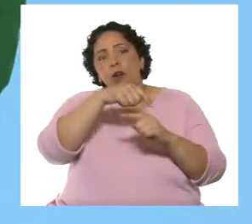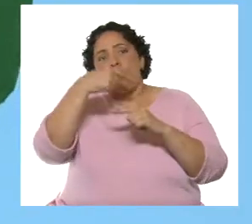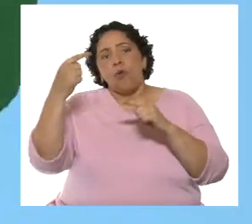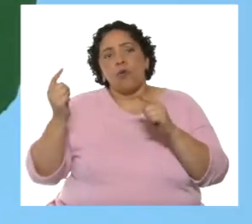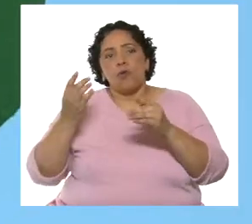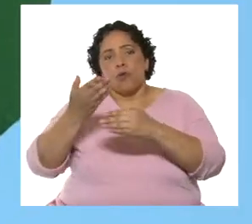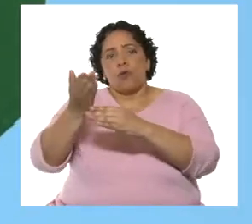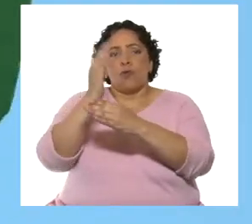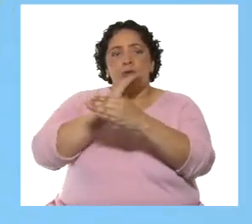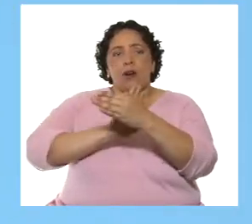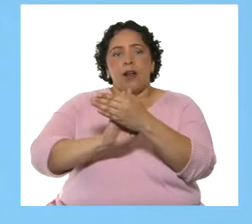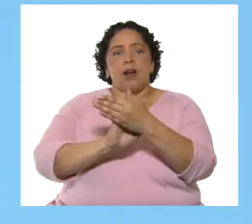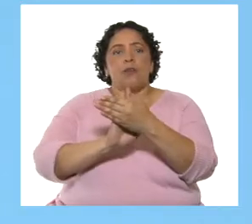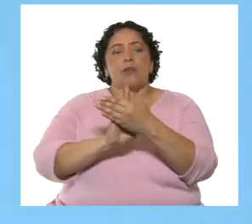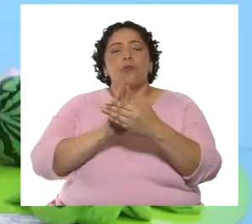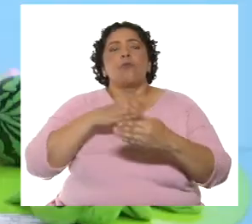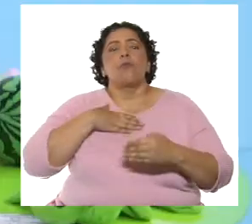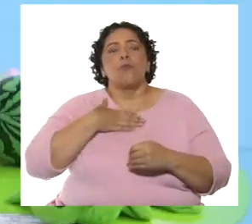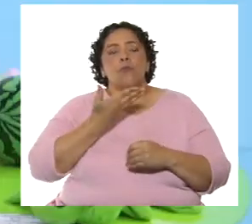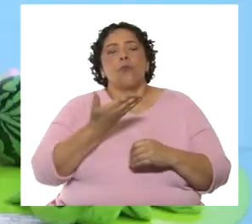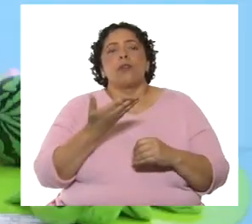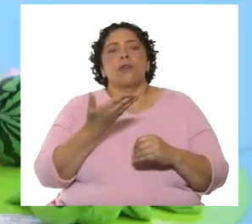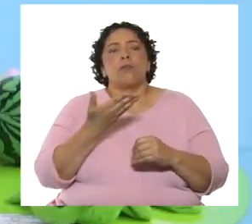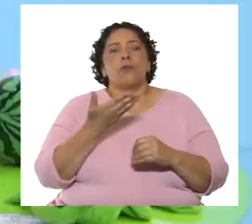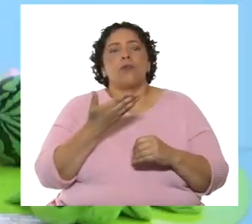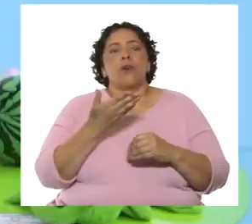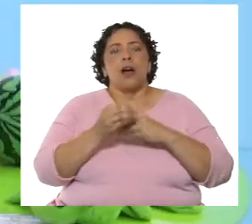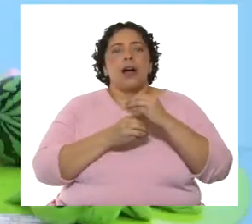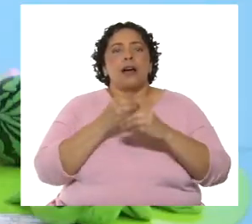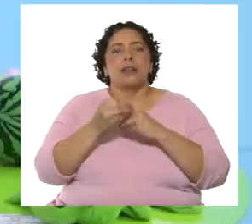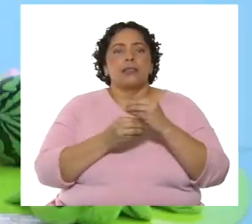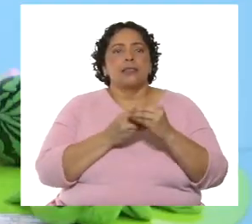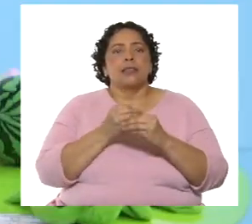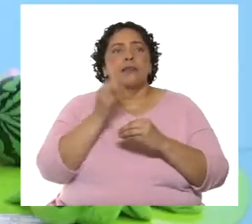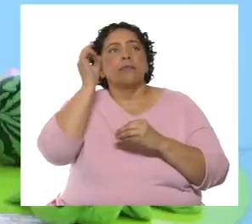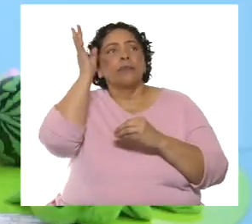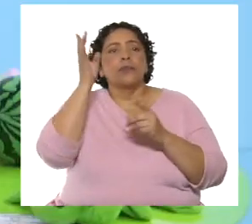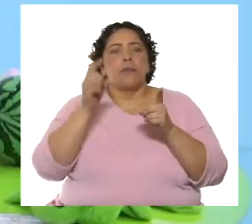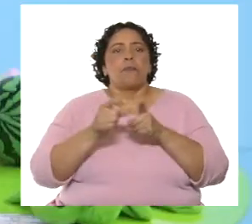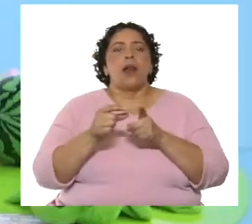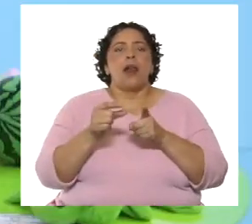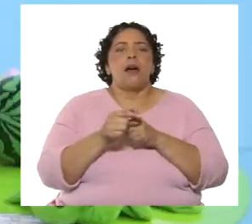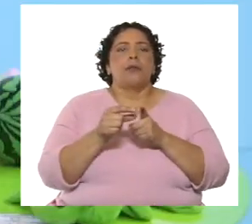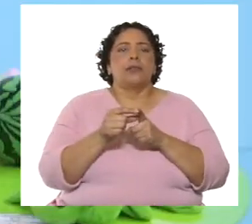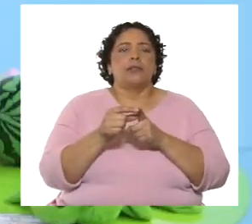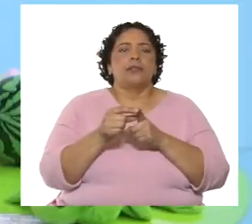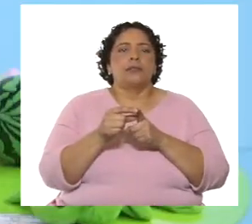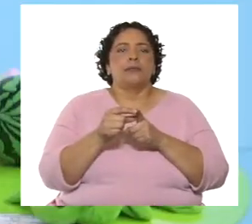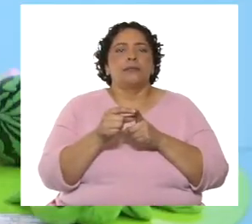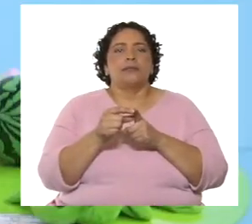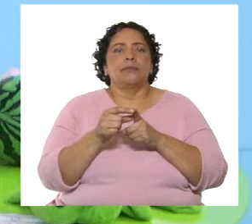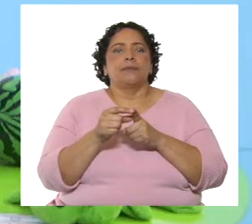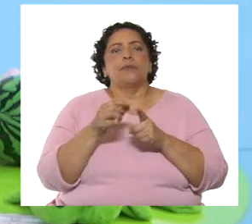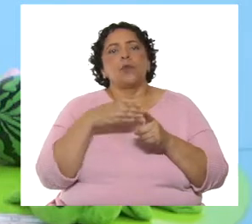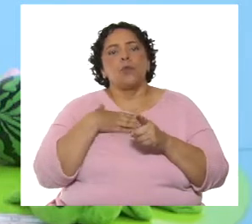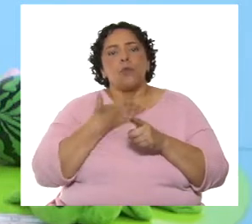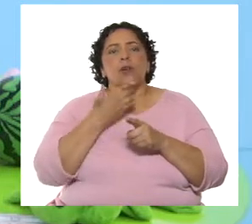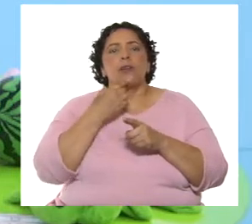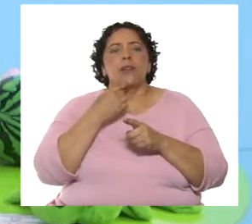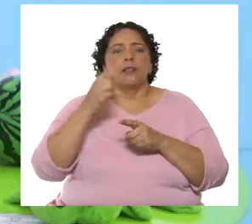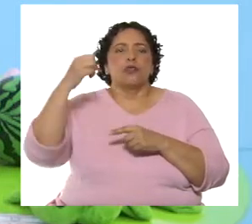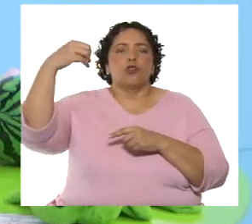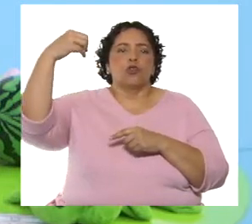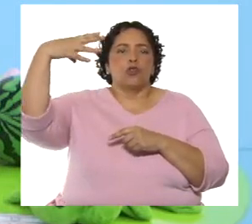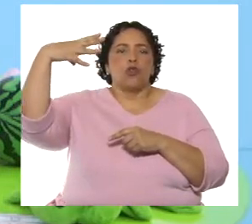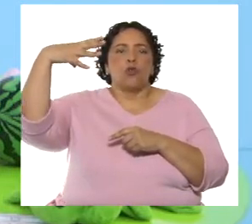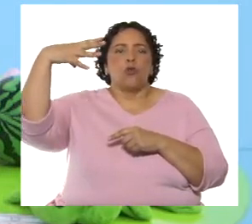comiendo, podemos armar una palabra. Puede ser el sol, que es